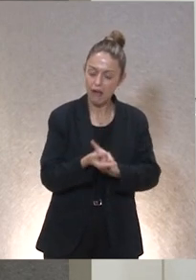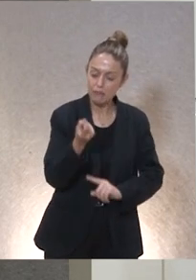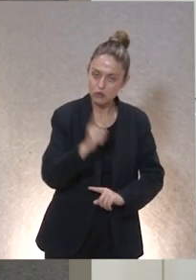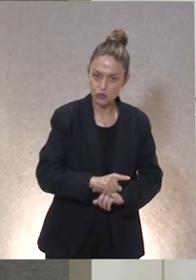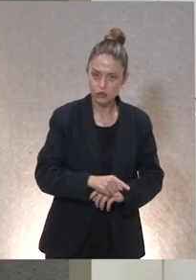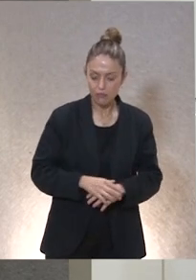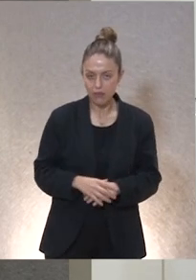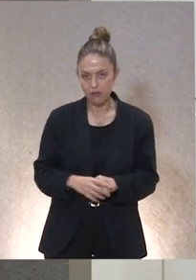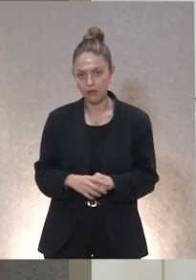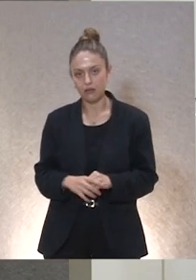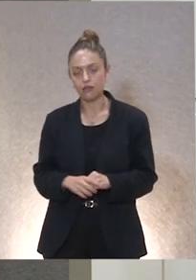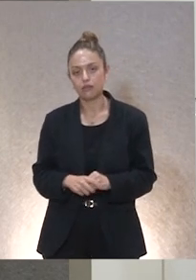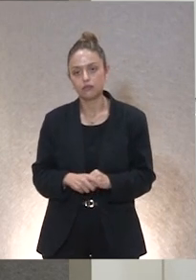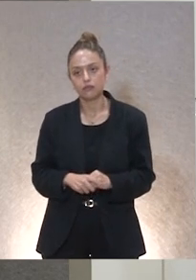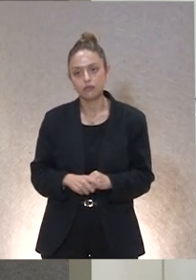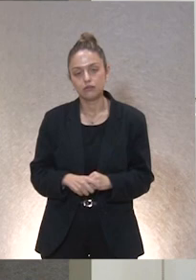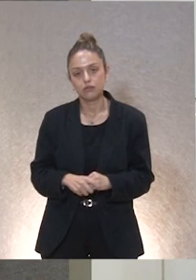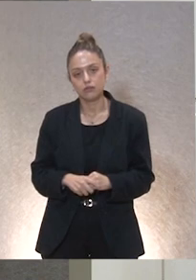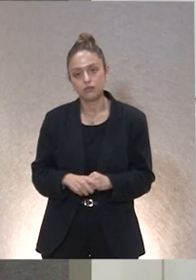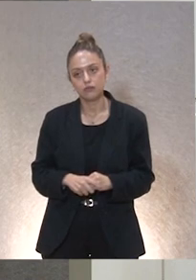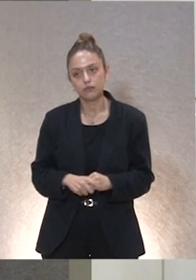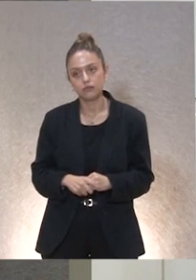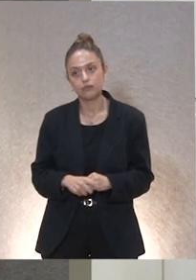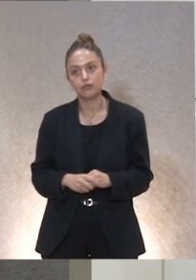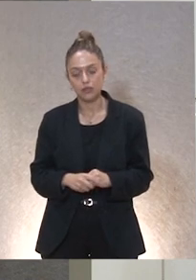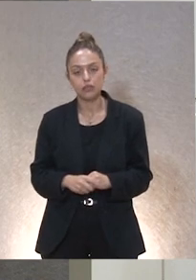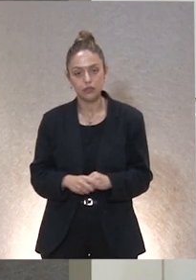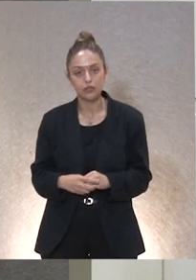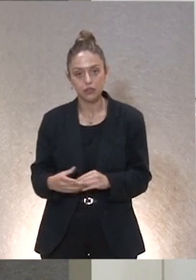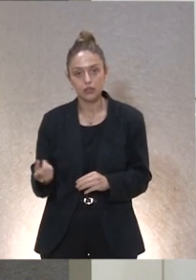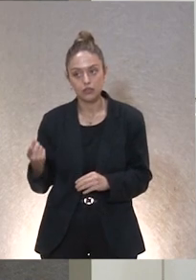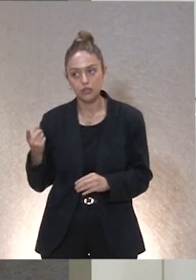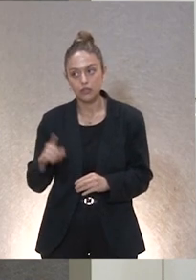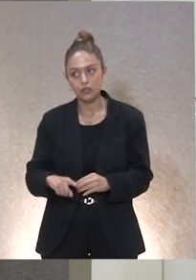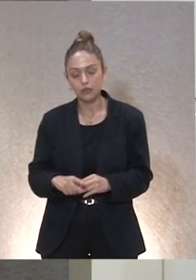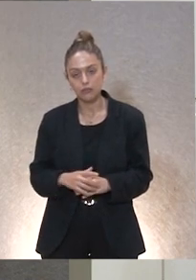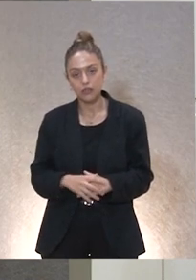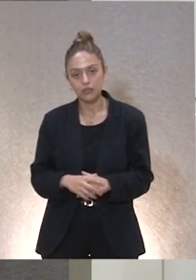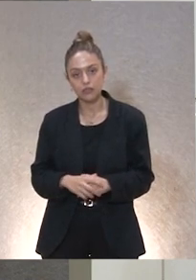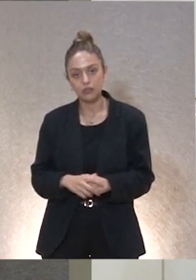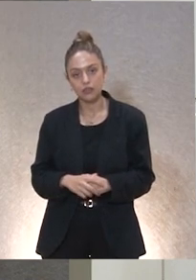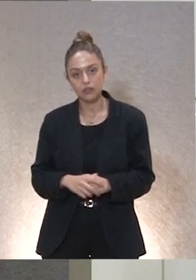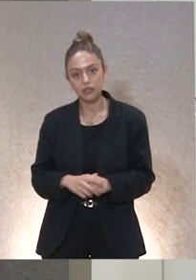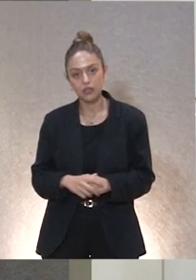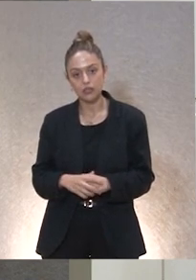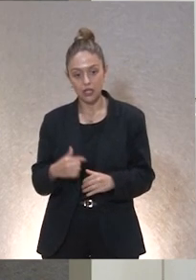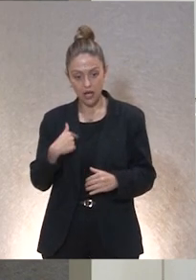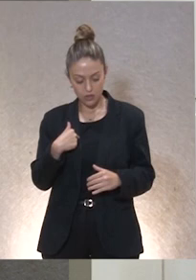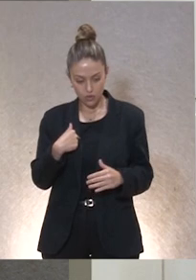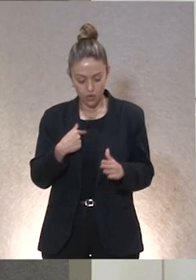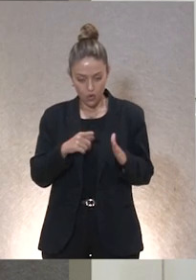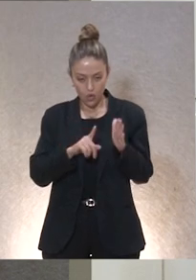misma y y luego también pues eh A desarrollarme